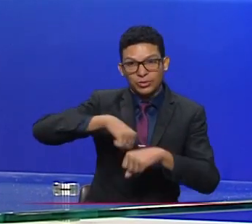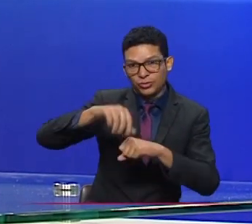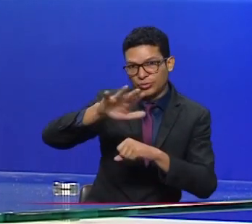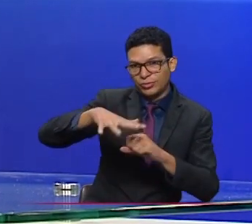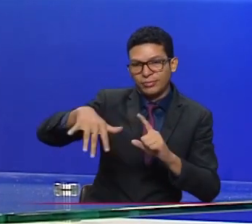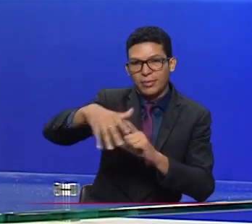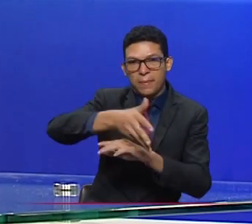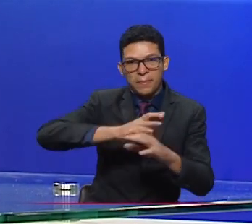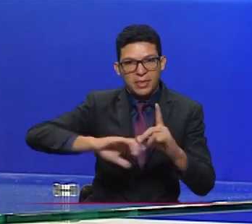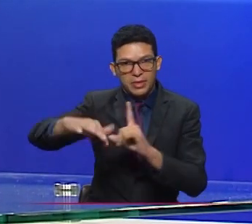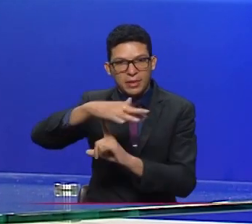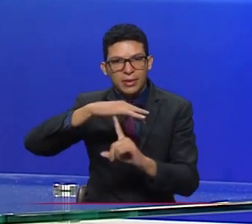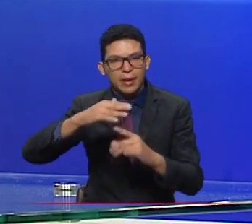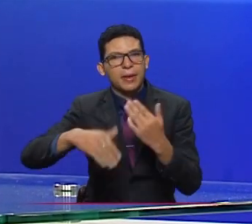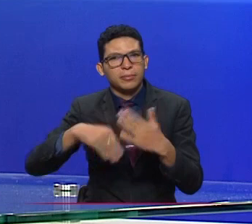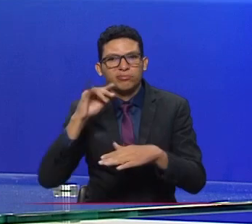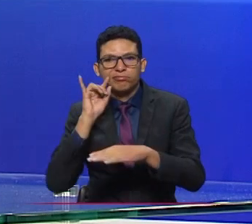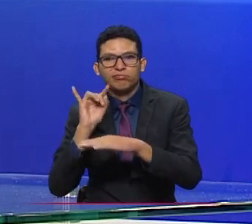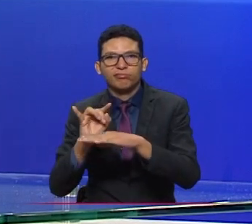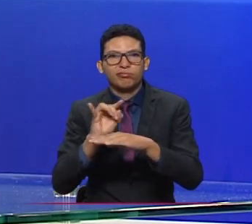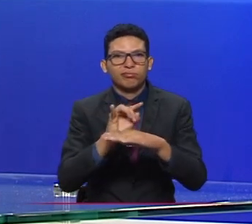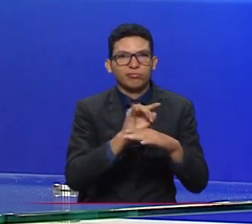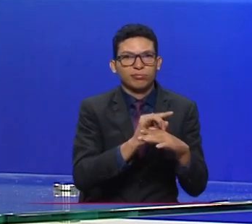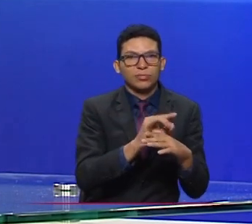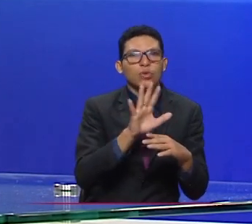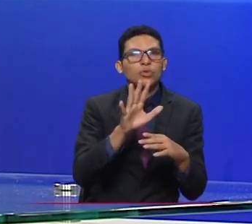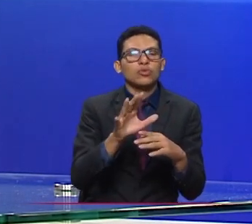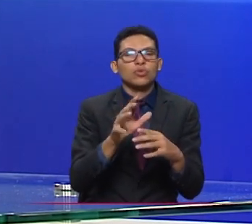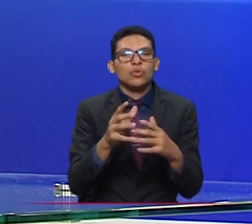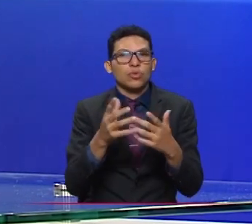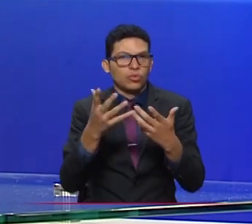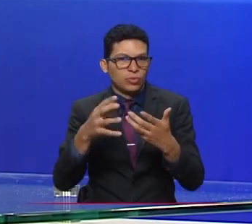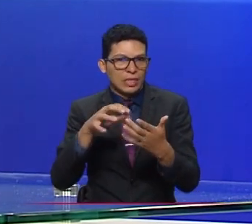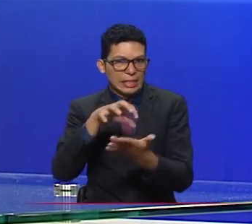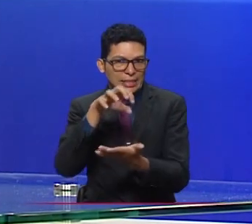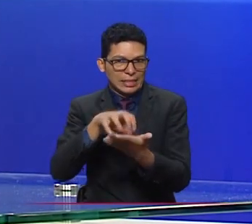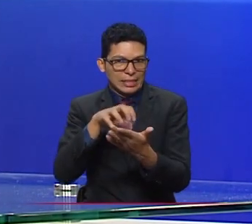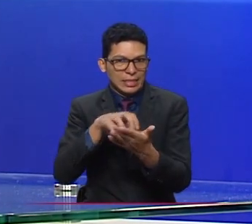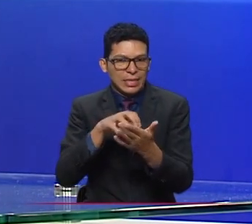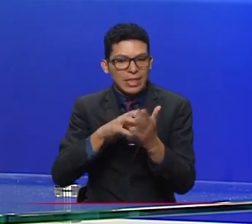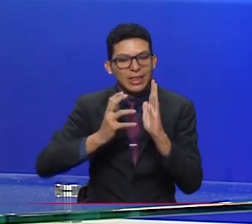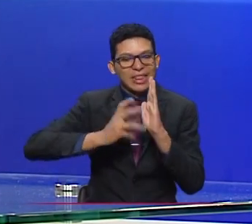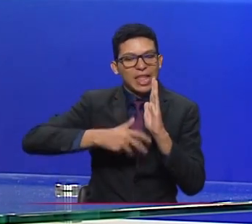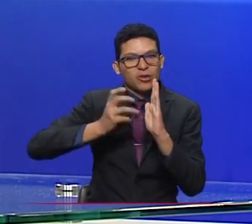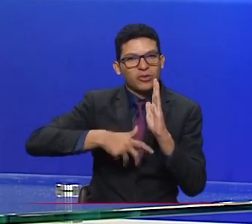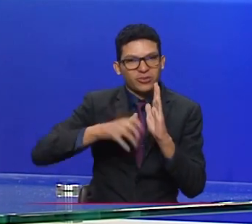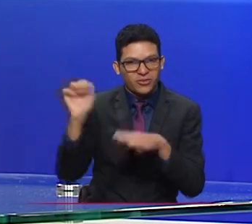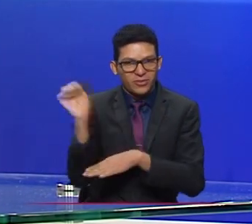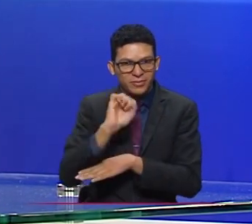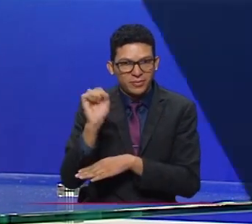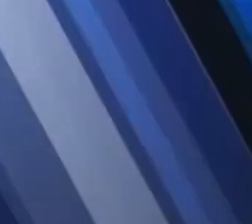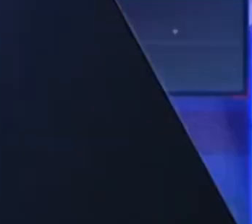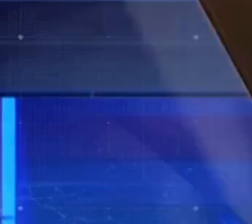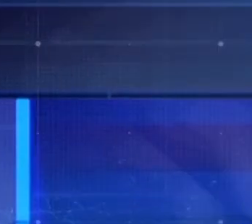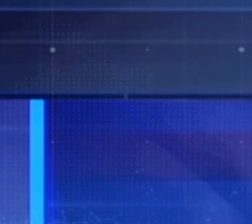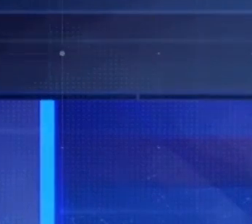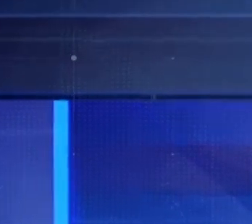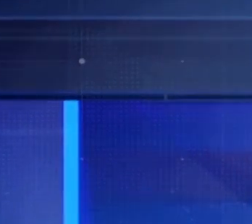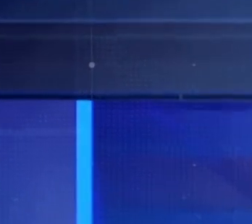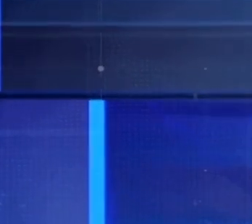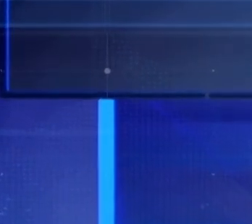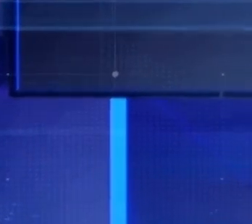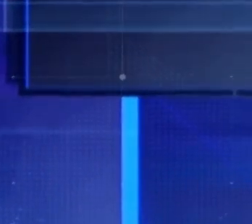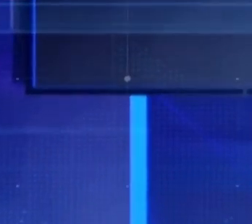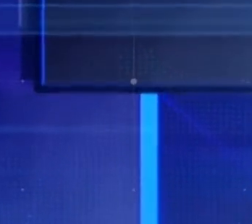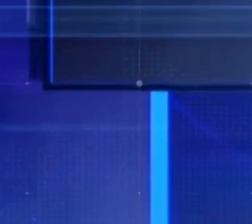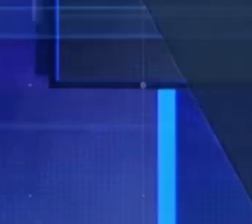a esta hora la inspección de equipos de los centros de diagnóstico automotor de la ciudad. Nos conectamos con John Alex Henao de nuevo. John, buenos